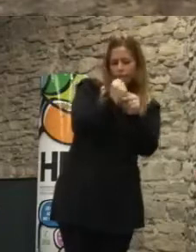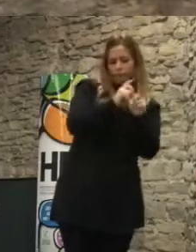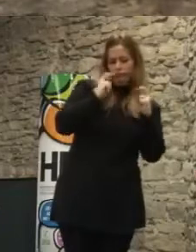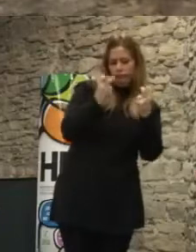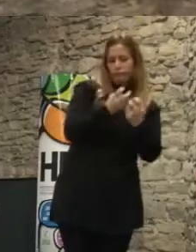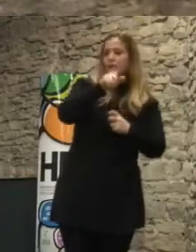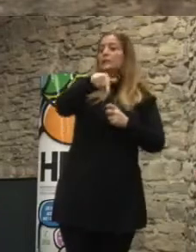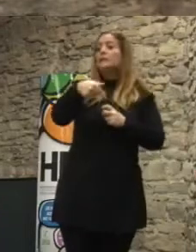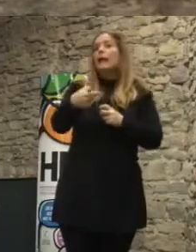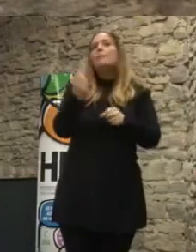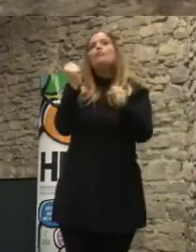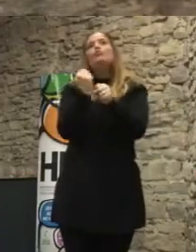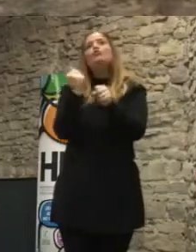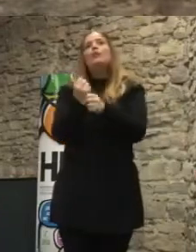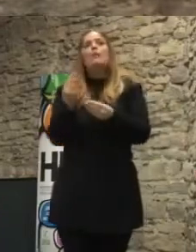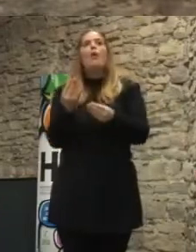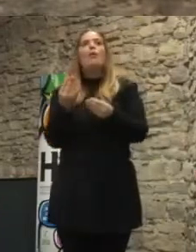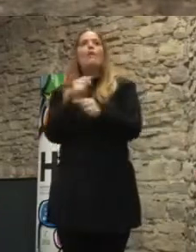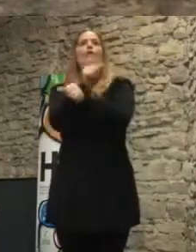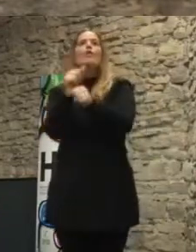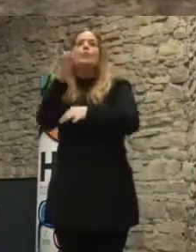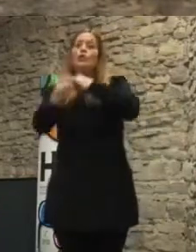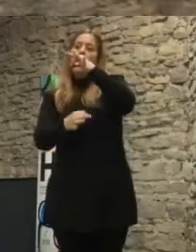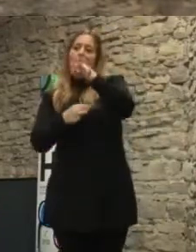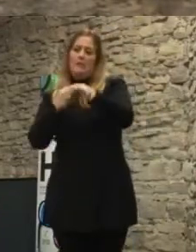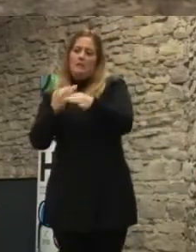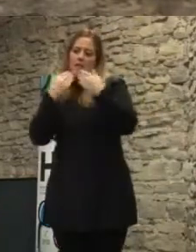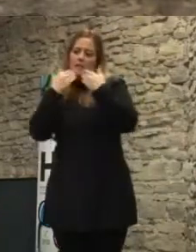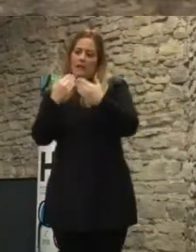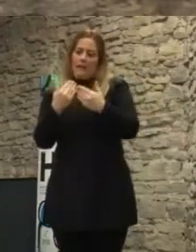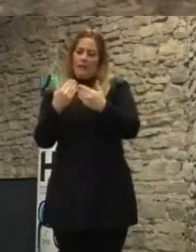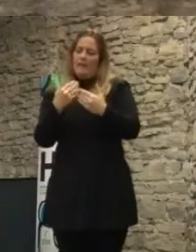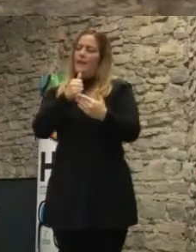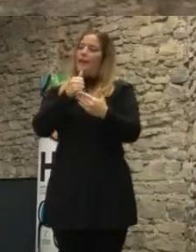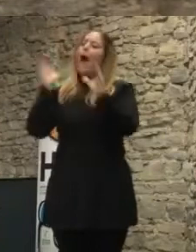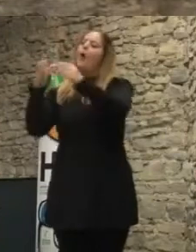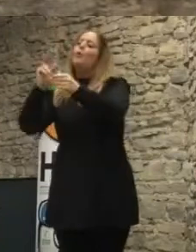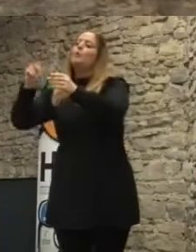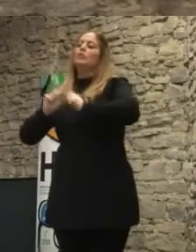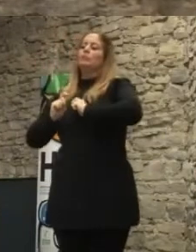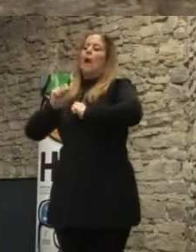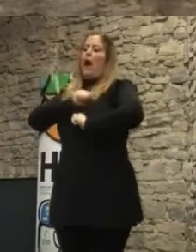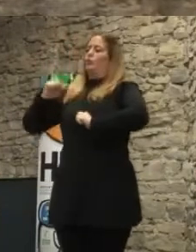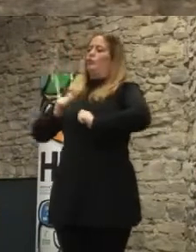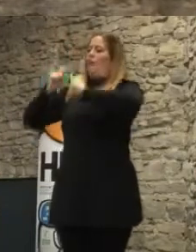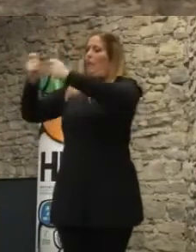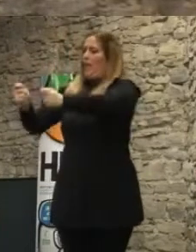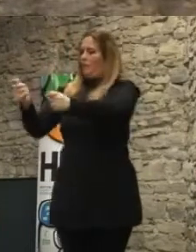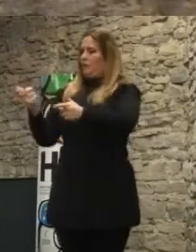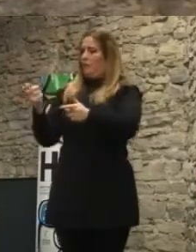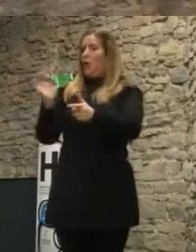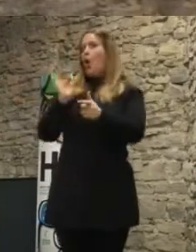formas organizativas que den autonomía a grupos, huir de formas organizativas